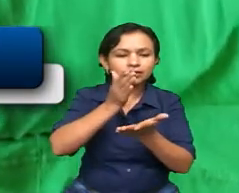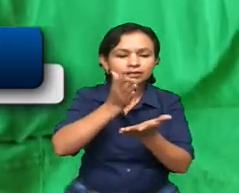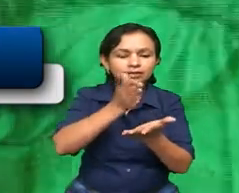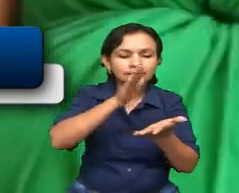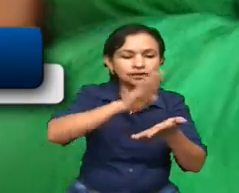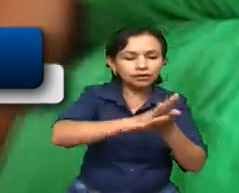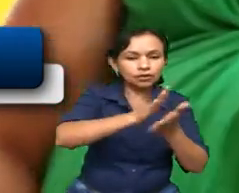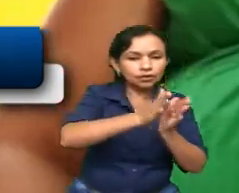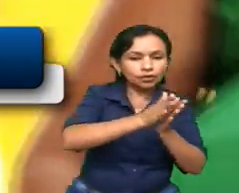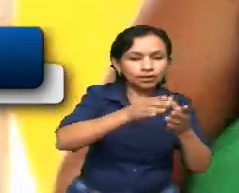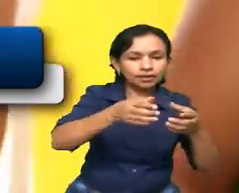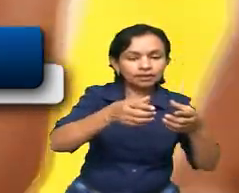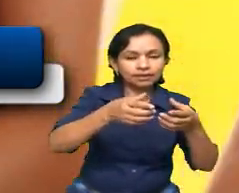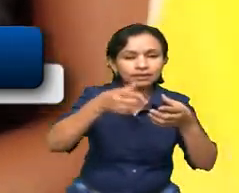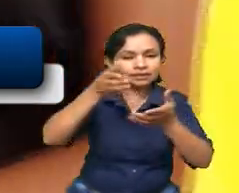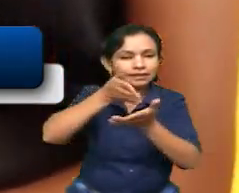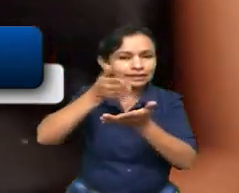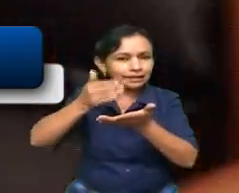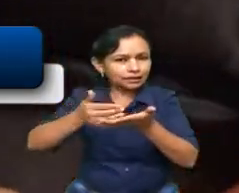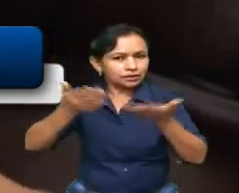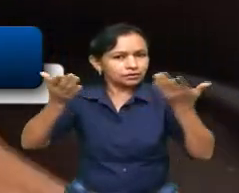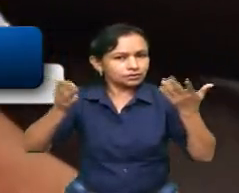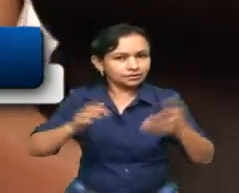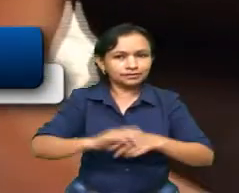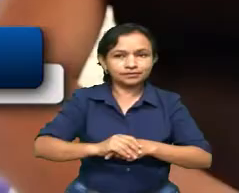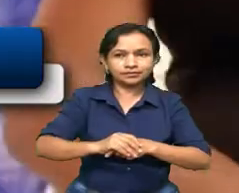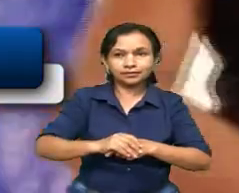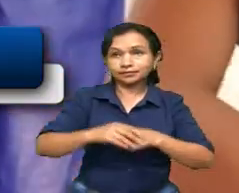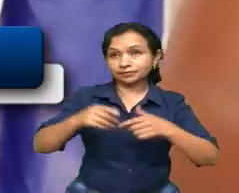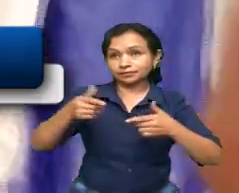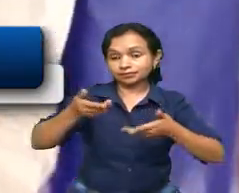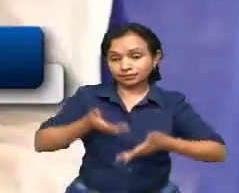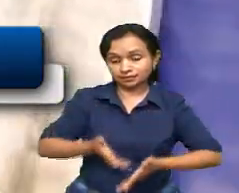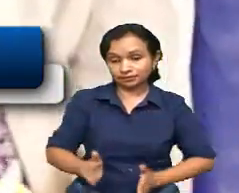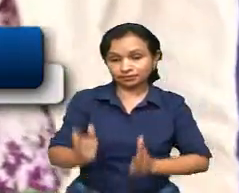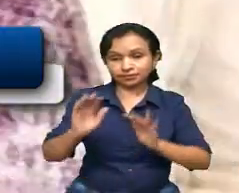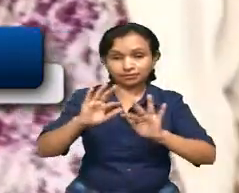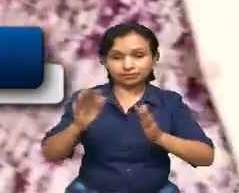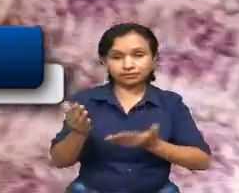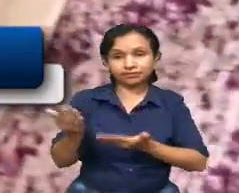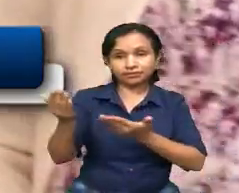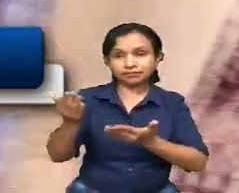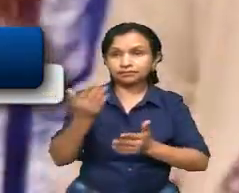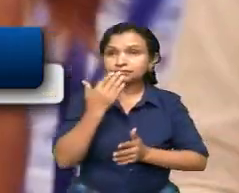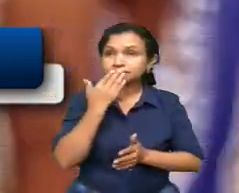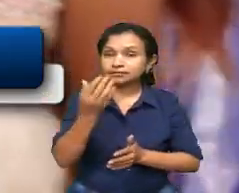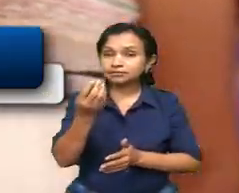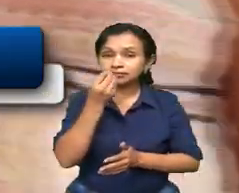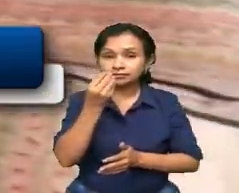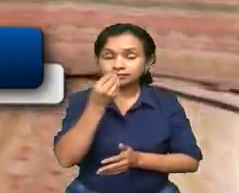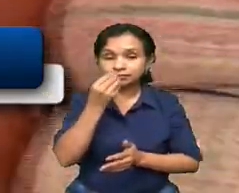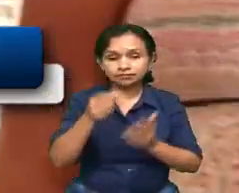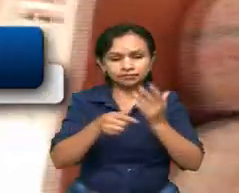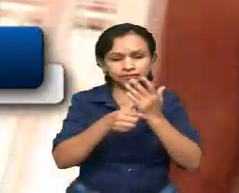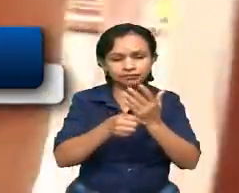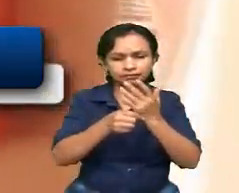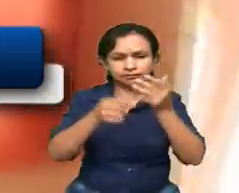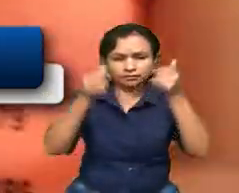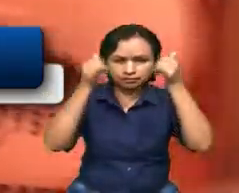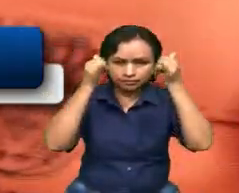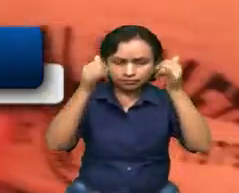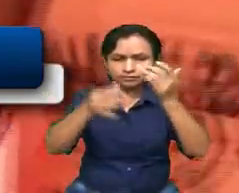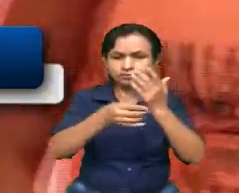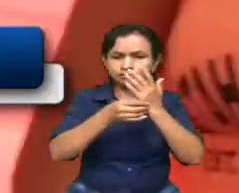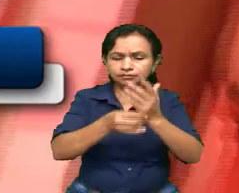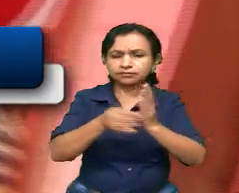Ahora, sea cesárea, sea parto normal. En esta etapa del puerperio, ¿es recomendable comer carne de res, carne